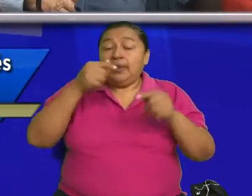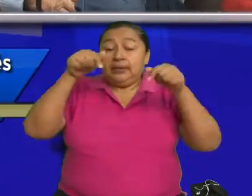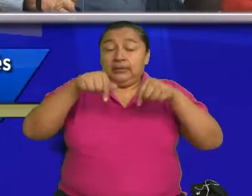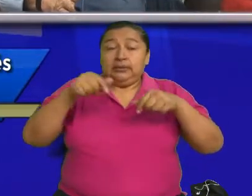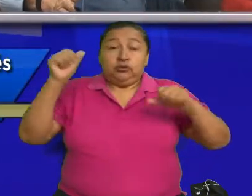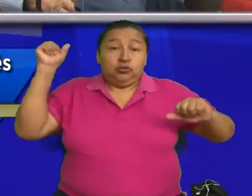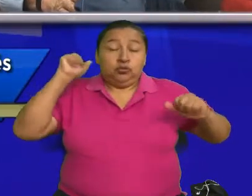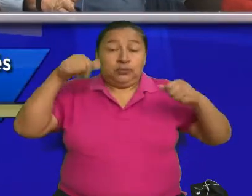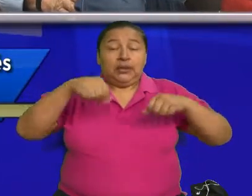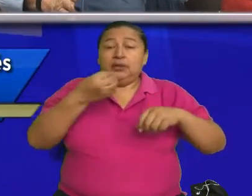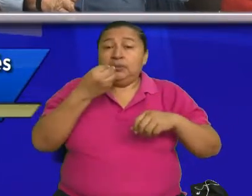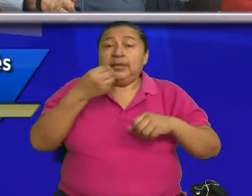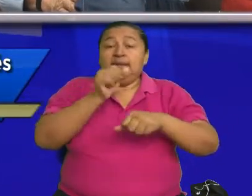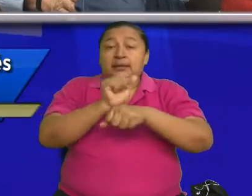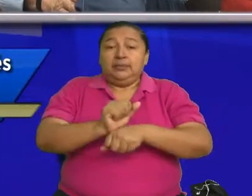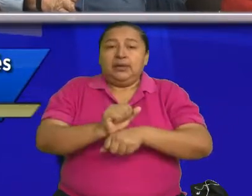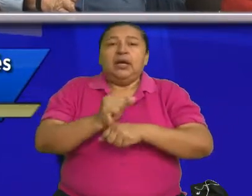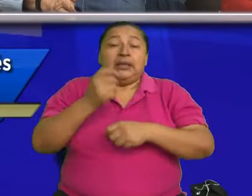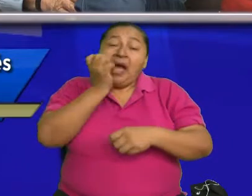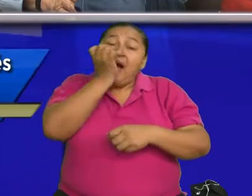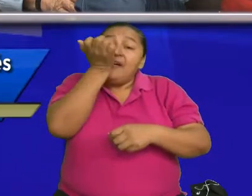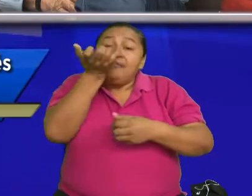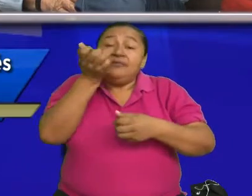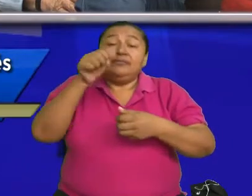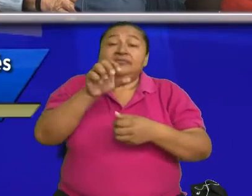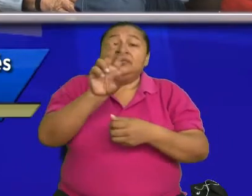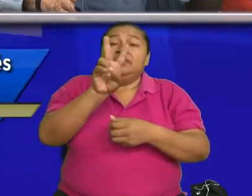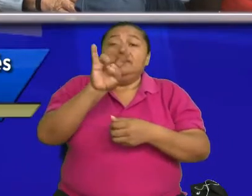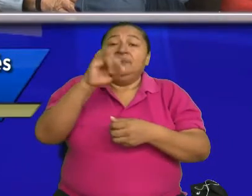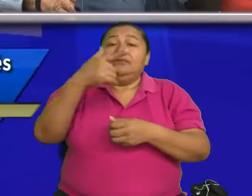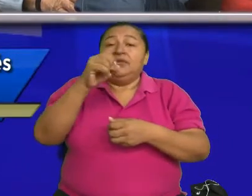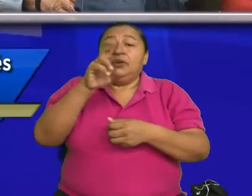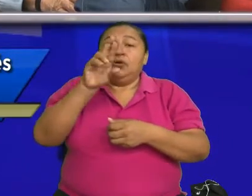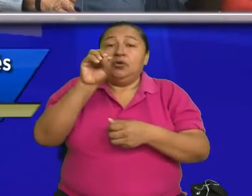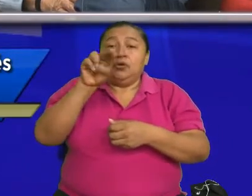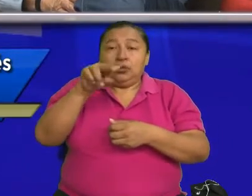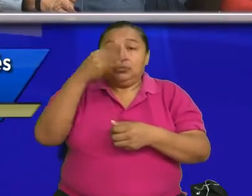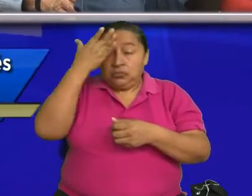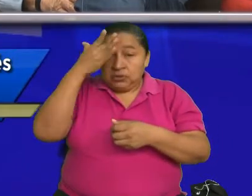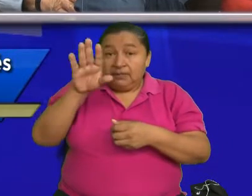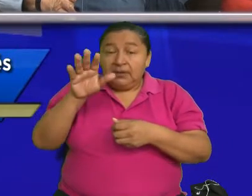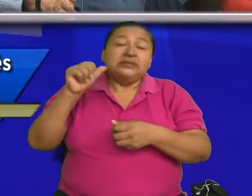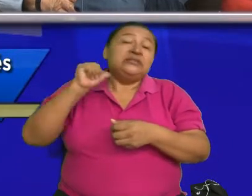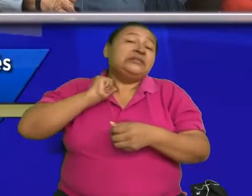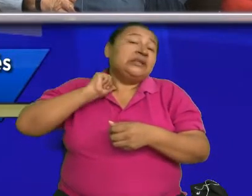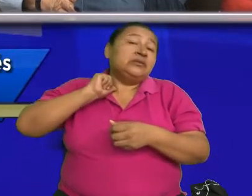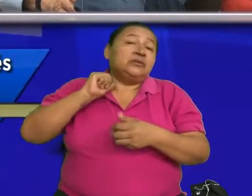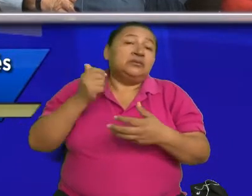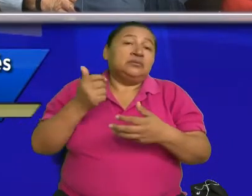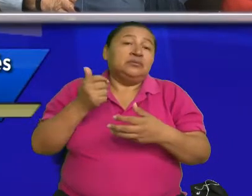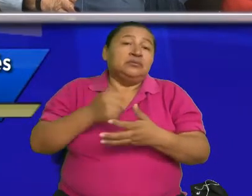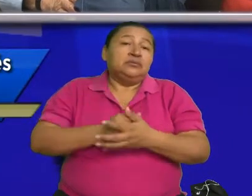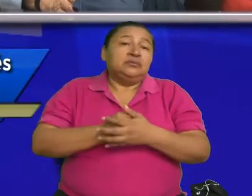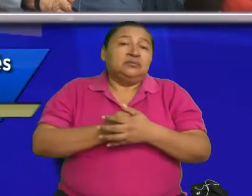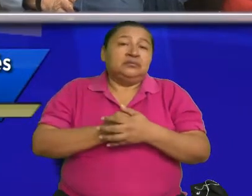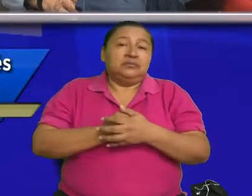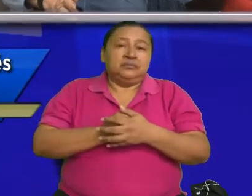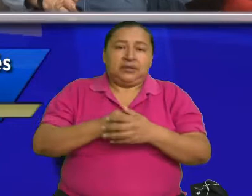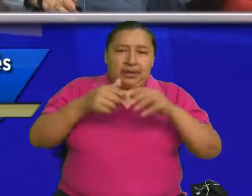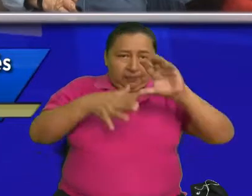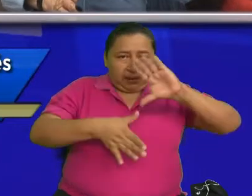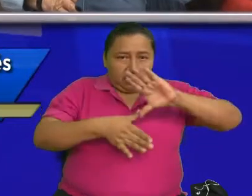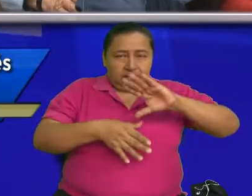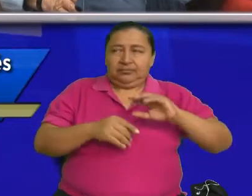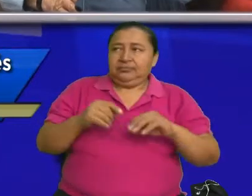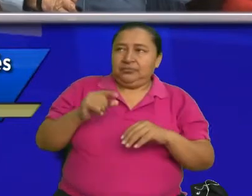Nicaragua, por ejemplo, tenés, ahí nomás tenés el vigorón. Bueno, usted sabe de dónde vino el cerdo, ¿verdad? Bueno, es americano. No, hombre, de